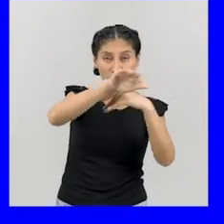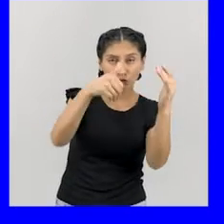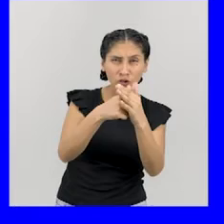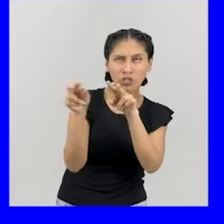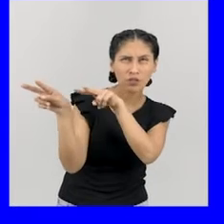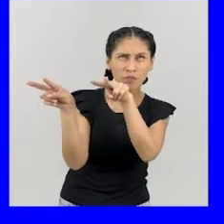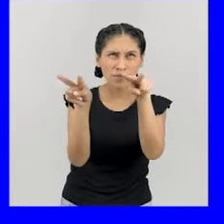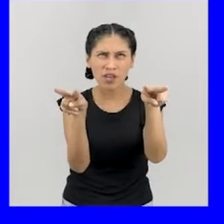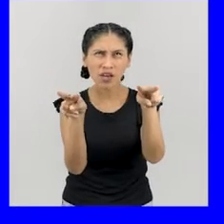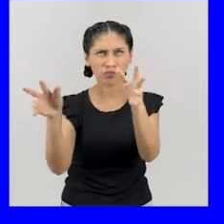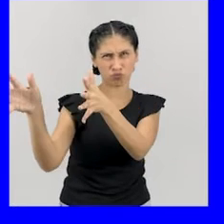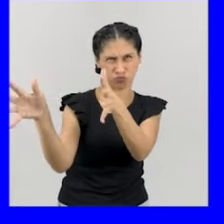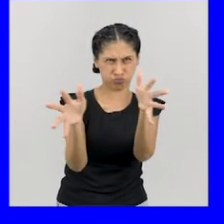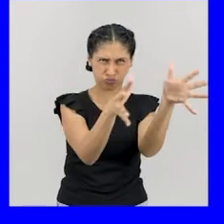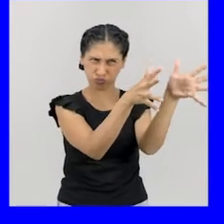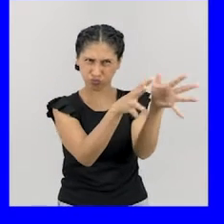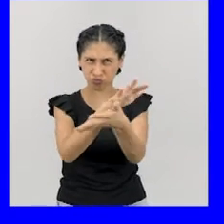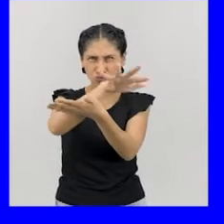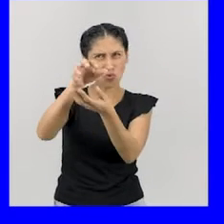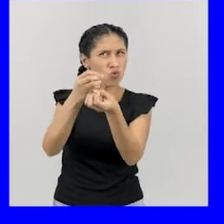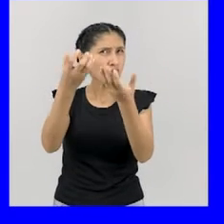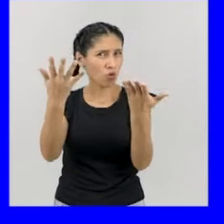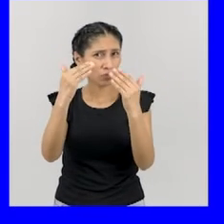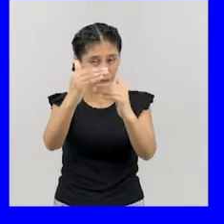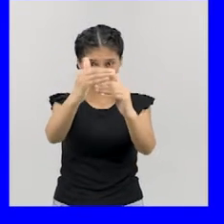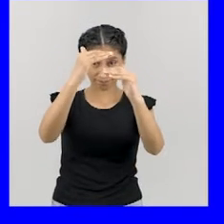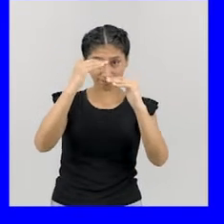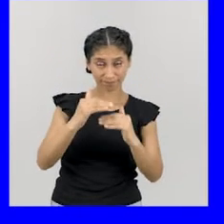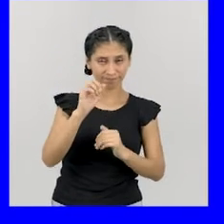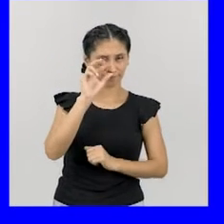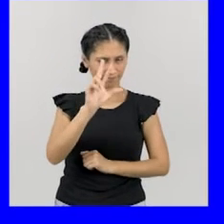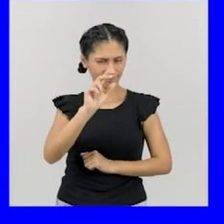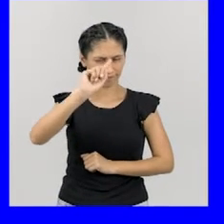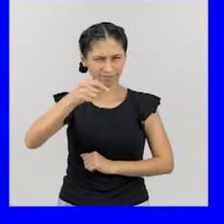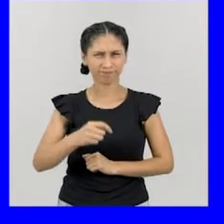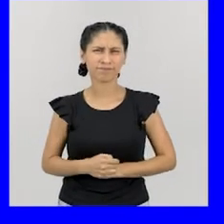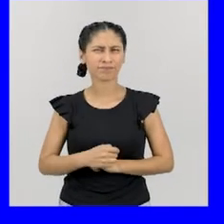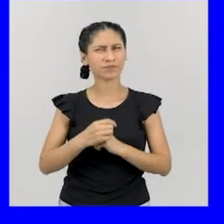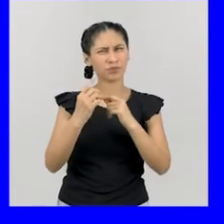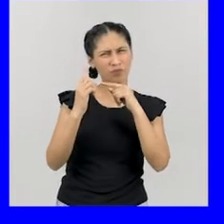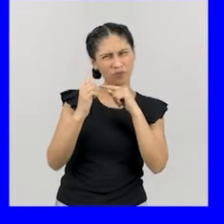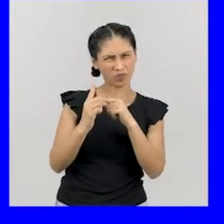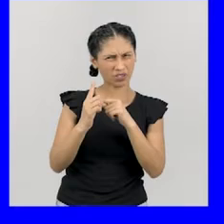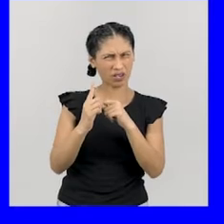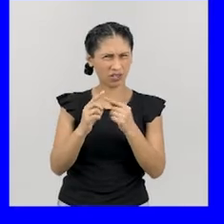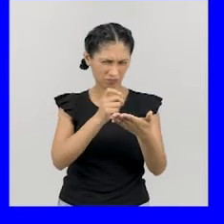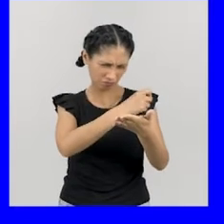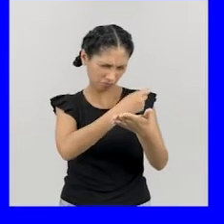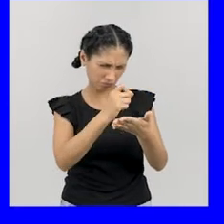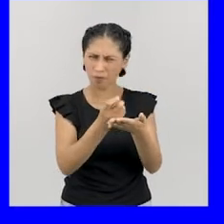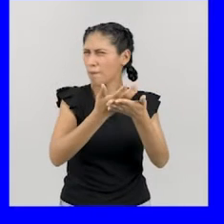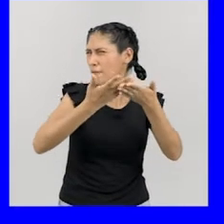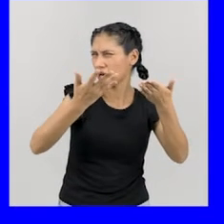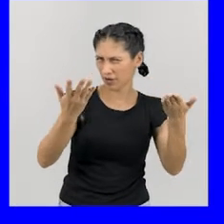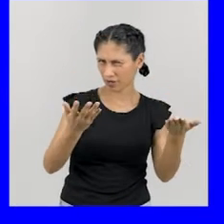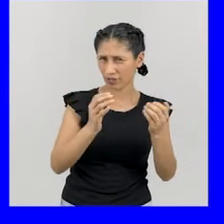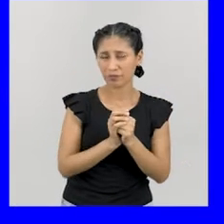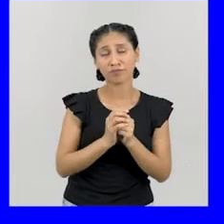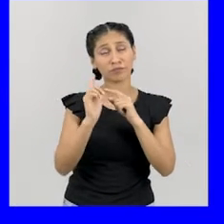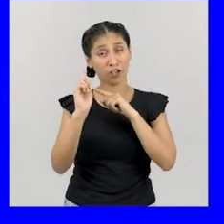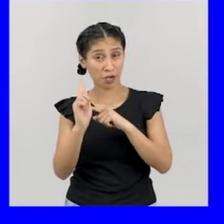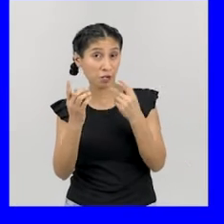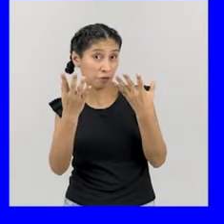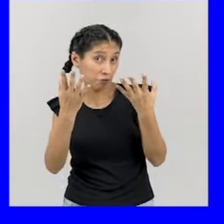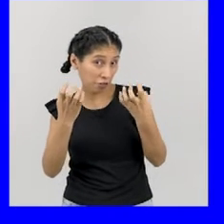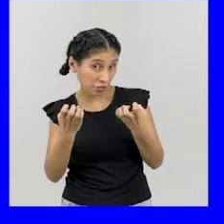gases. 3. De acuerdo con el texto, la intención del autor es B. Dar a conocer que un